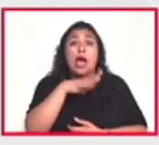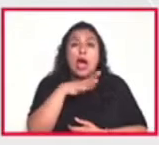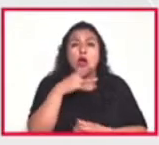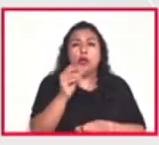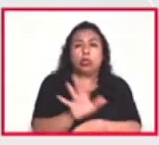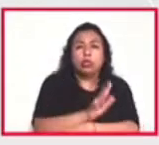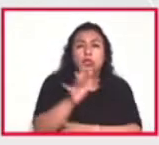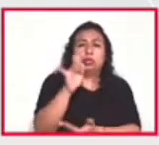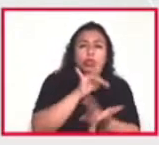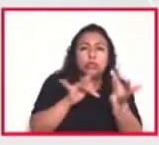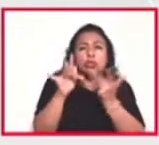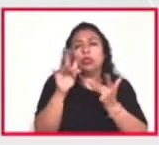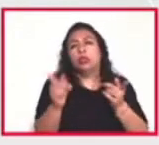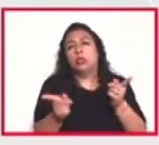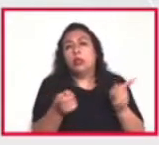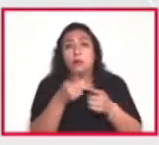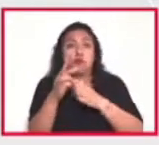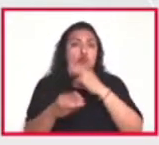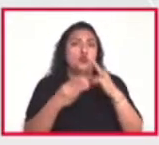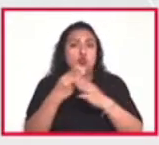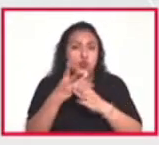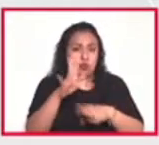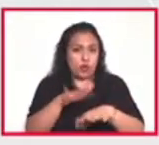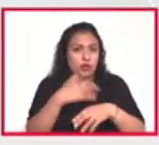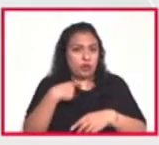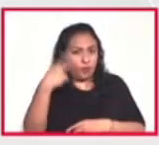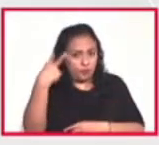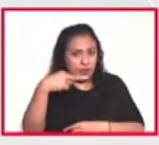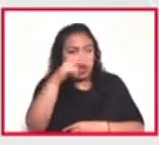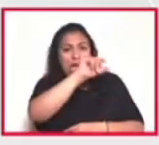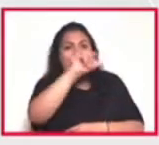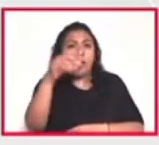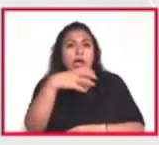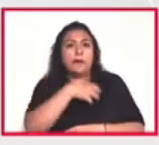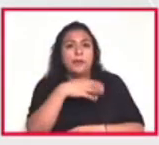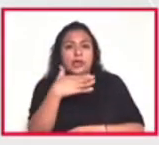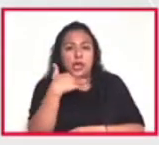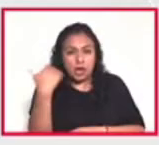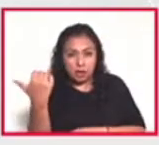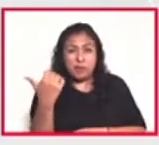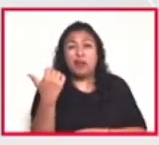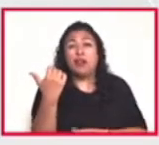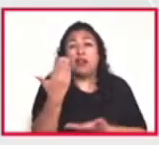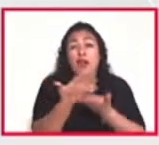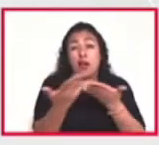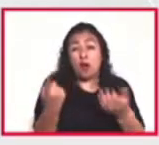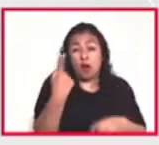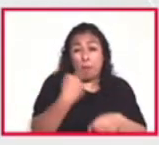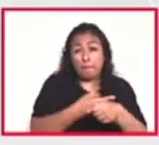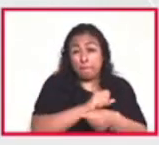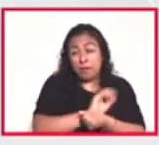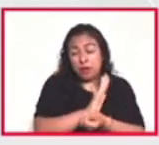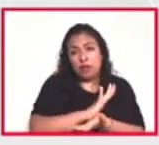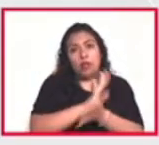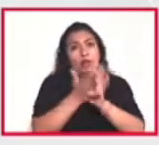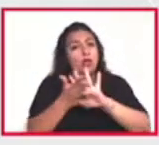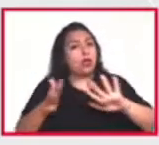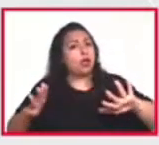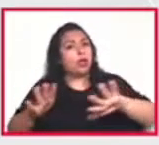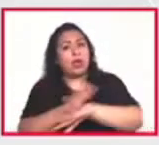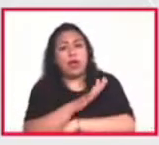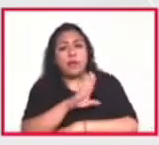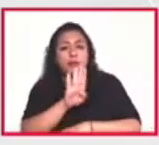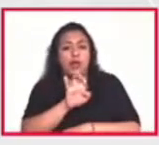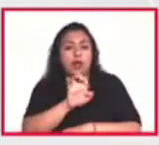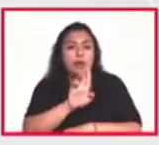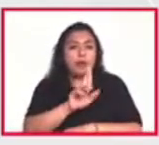nivel mundial y un motivo para viajar a la capital alemana. La pandemia le ha dado un giro inesperado a su fama. Berghain, al igual